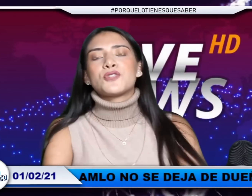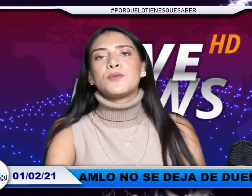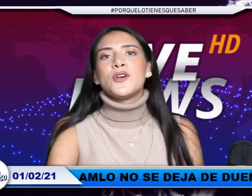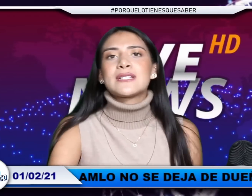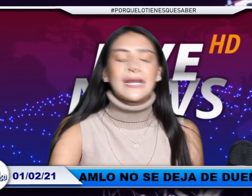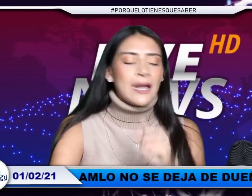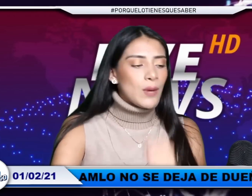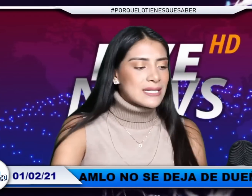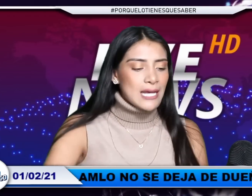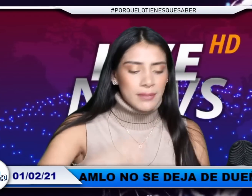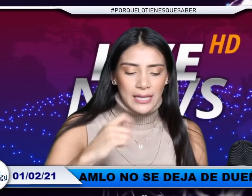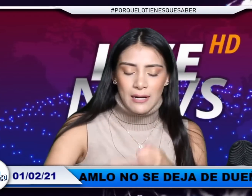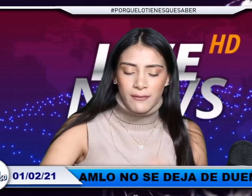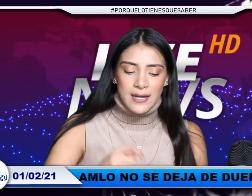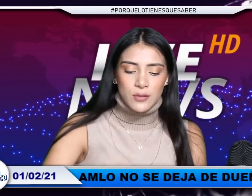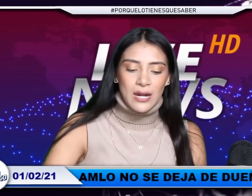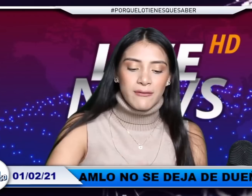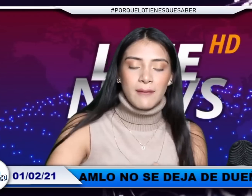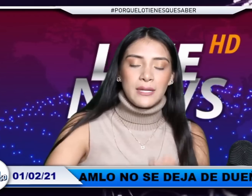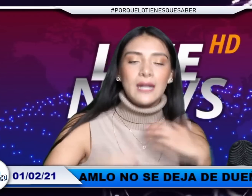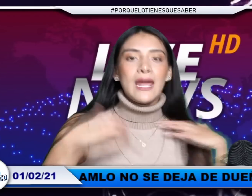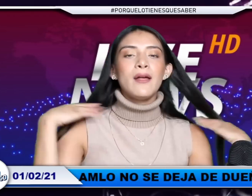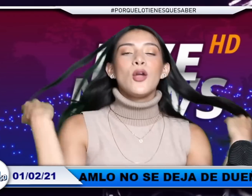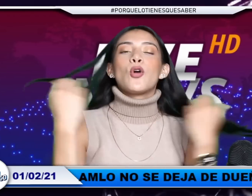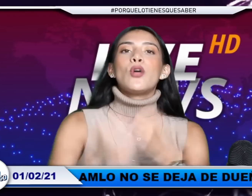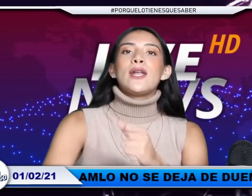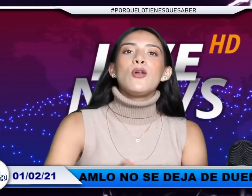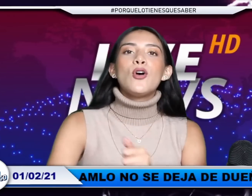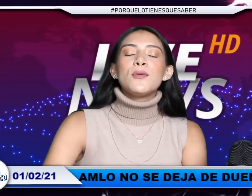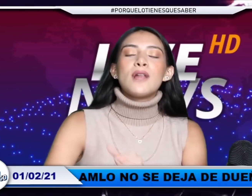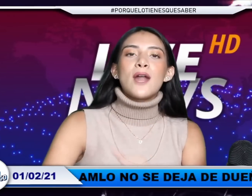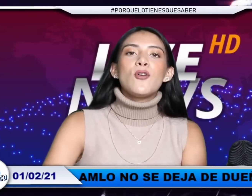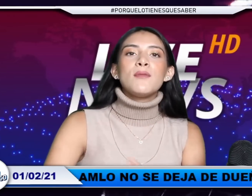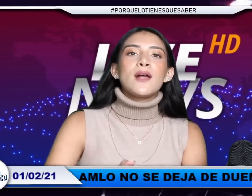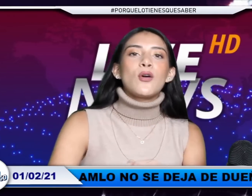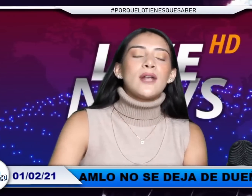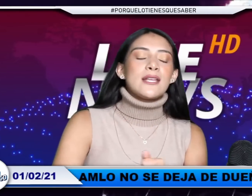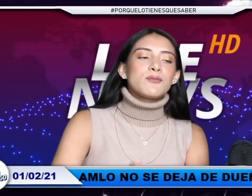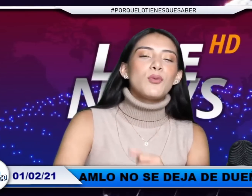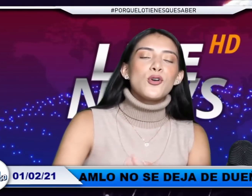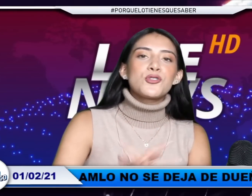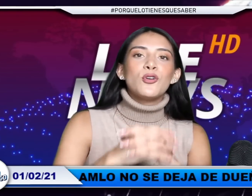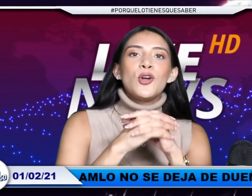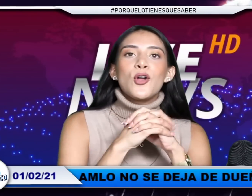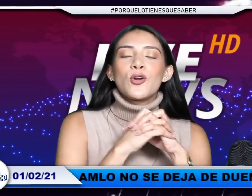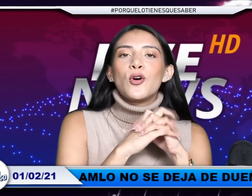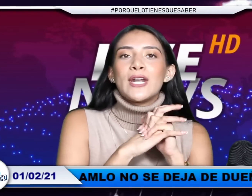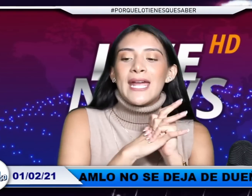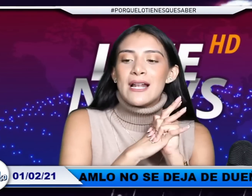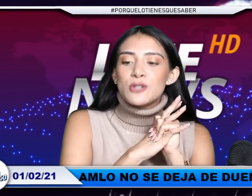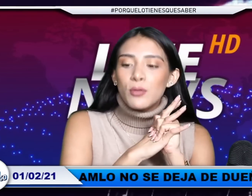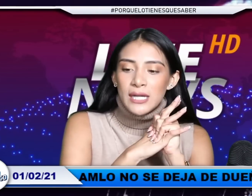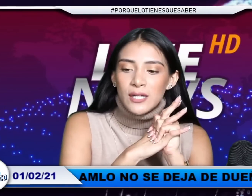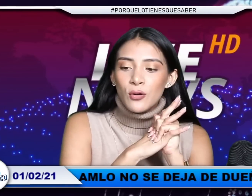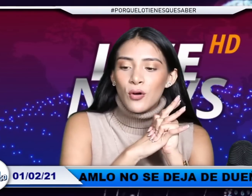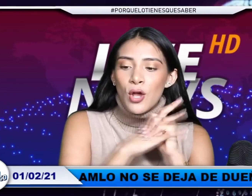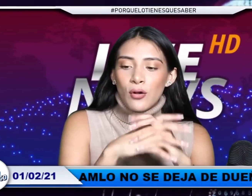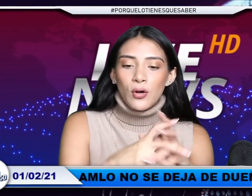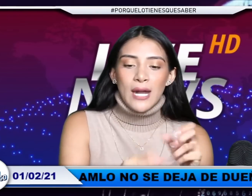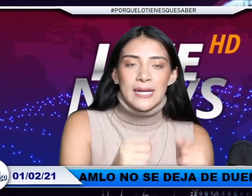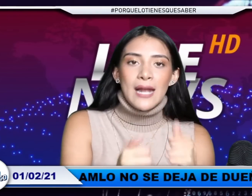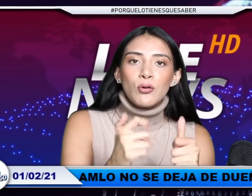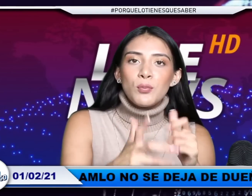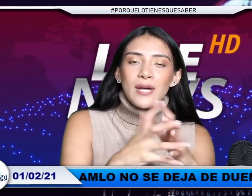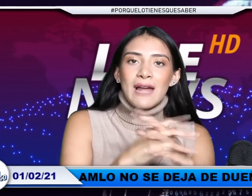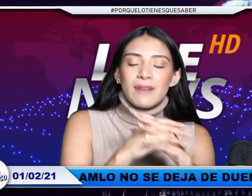compartes nuestros videos, que en el WhatsApp, que en el Face, con la familia, con el novio, la novia, con el esposo, con el sobrino,